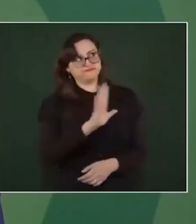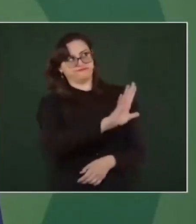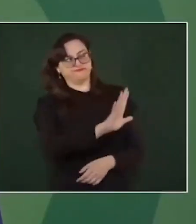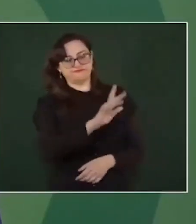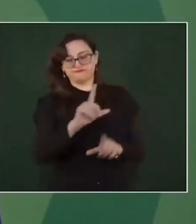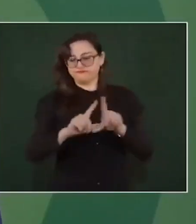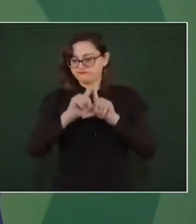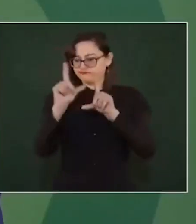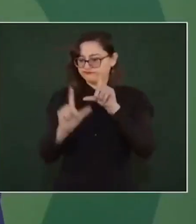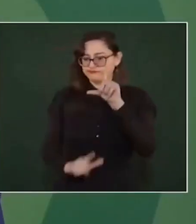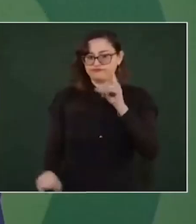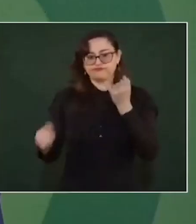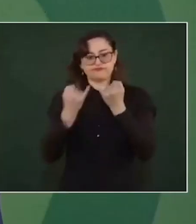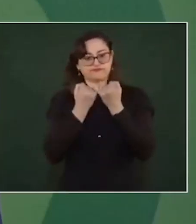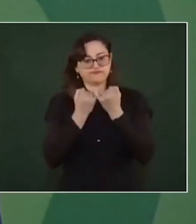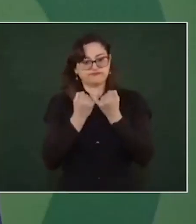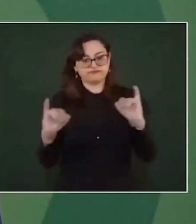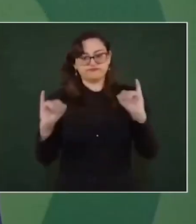soberanía.